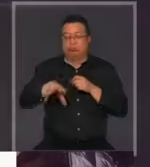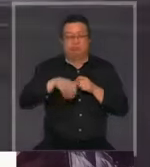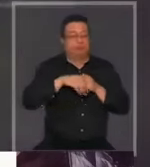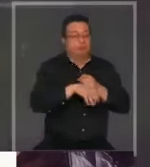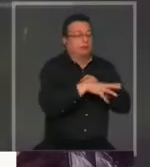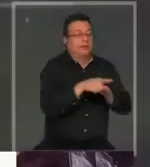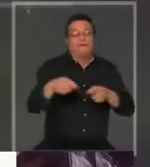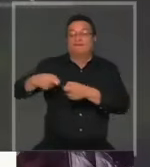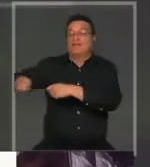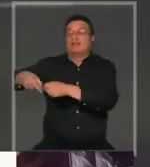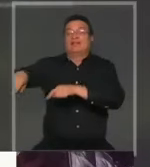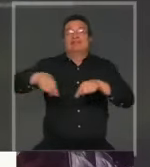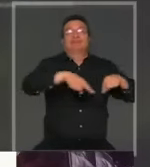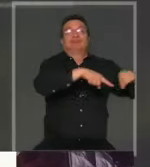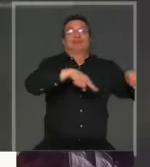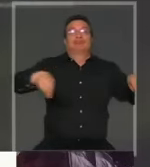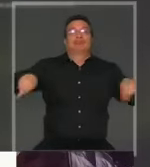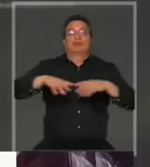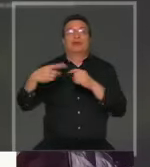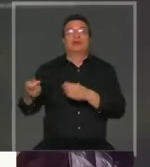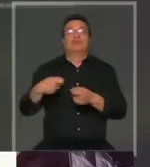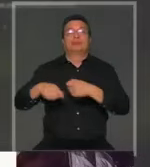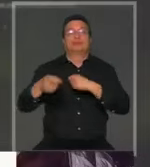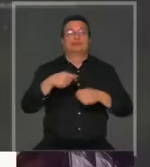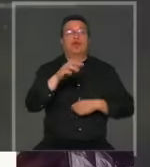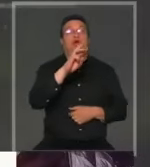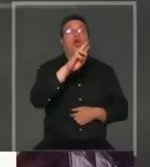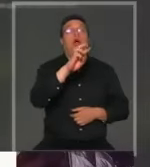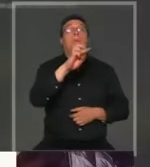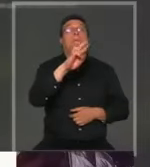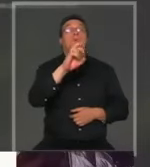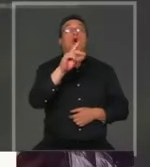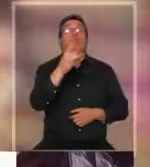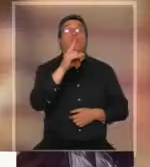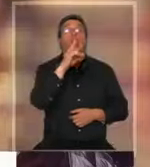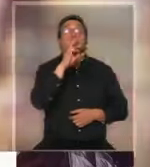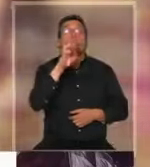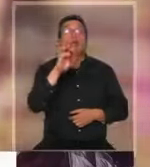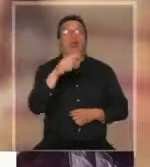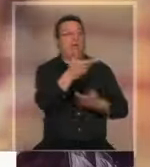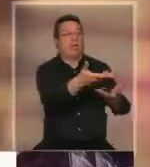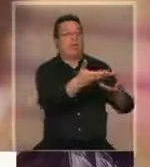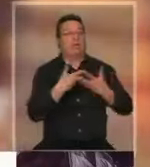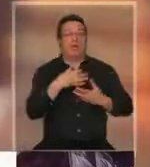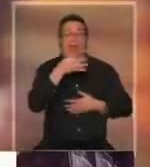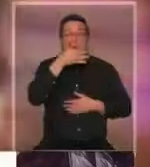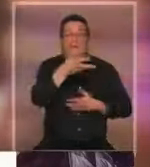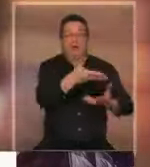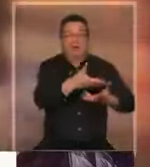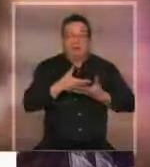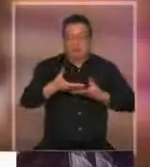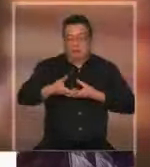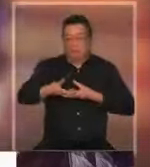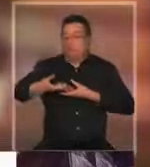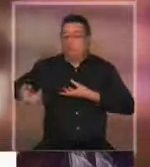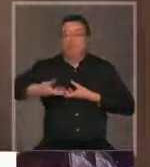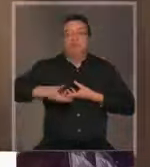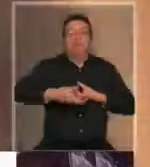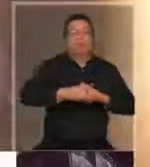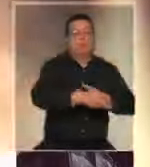que López recibe entradas directamente desde productoras y distintos media partners. Luego estos tickets serían distribuidos entre